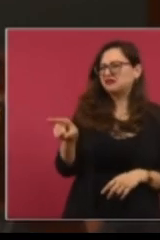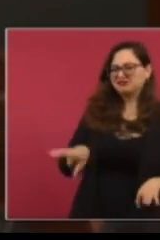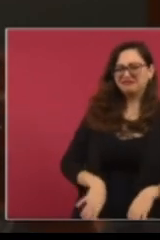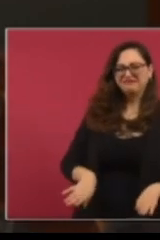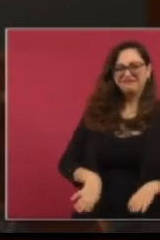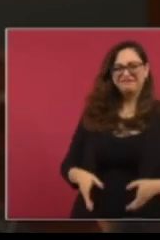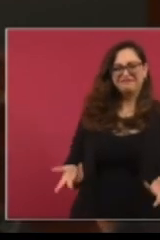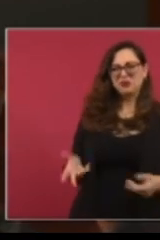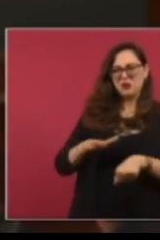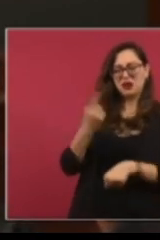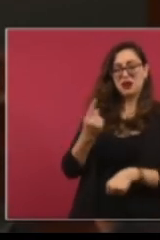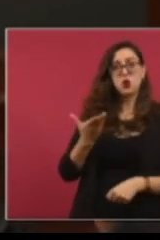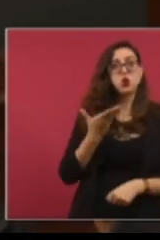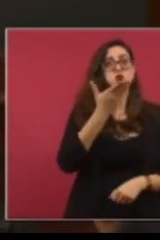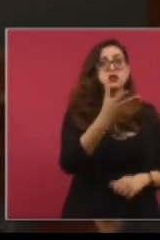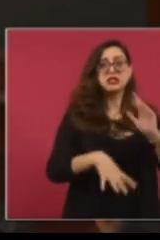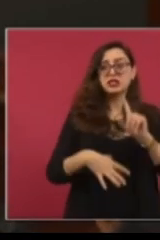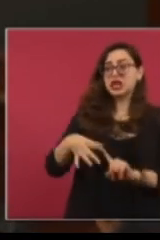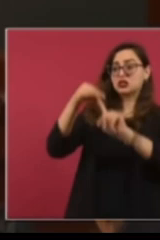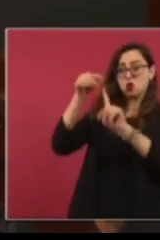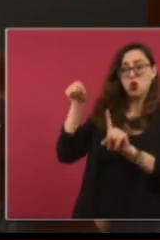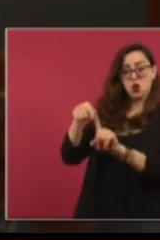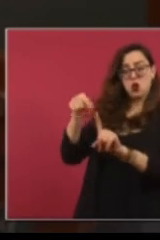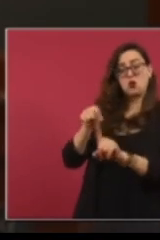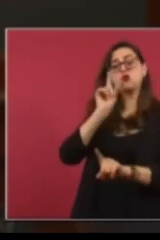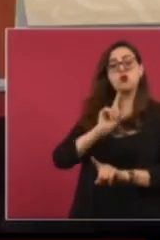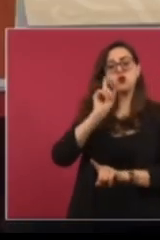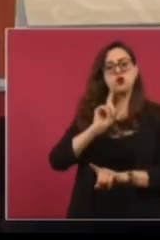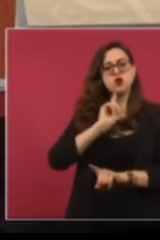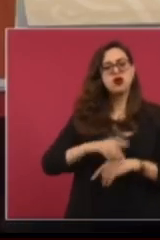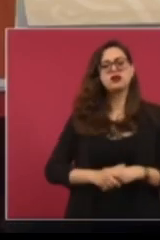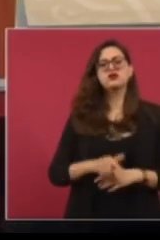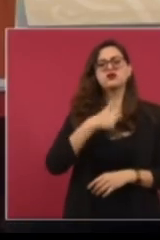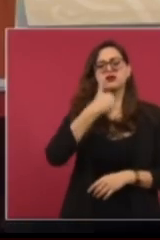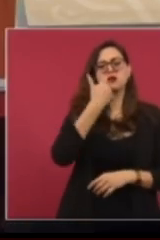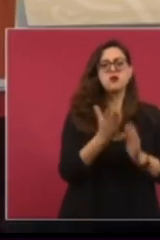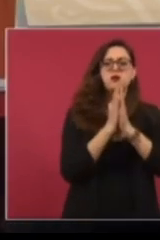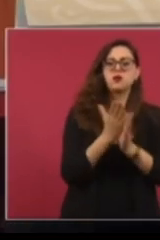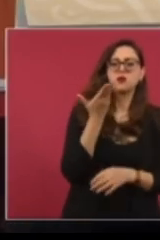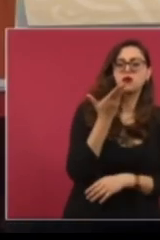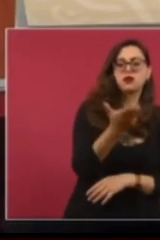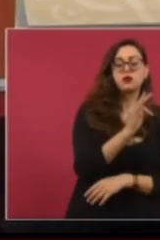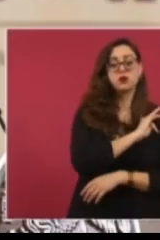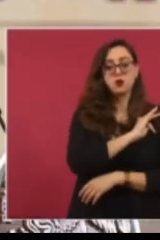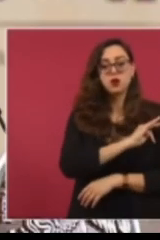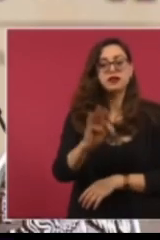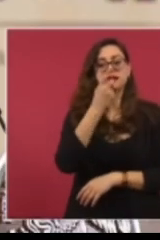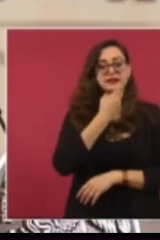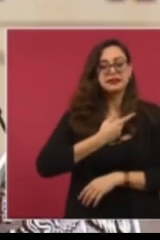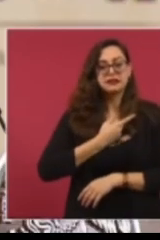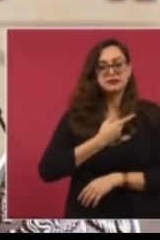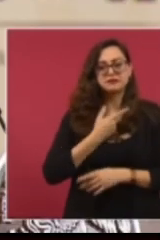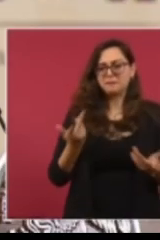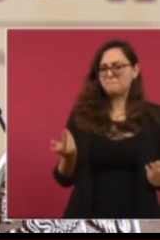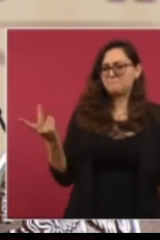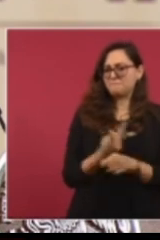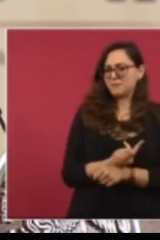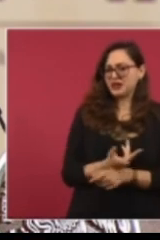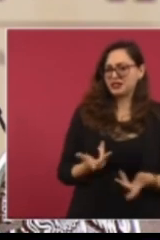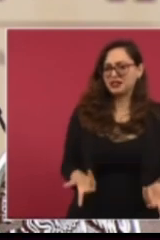no saben que este güey Es un traicionero los va a traicionar los ha traicionado y lo seguirá